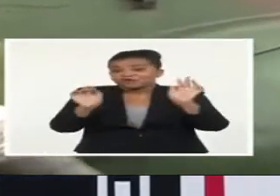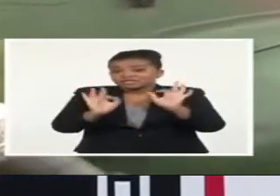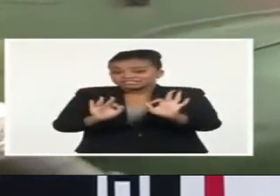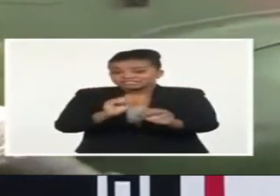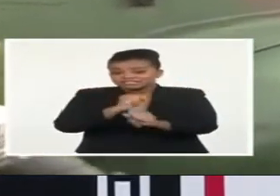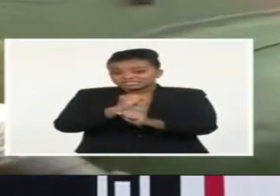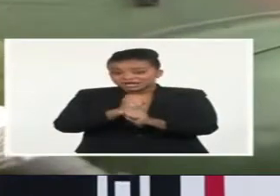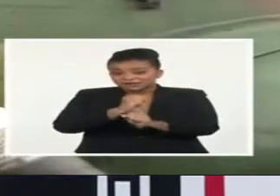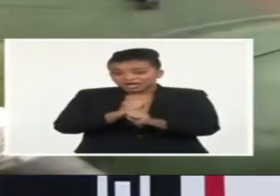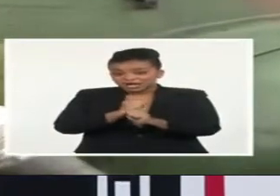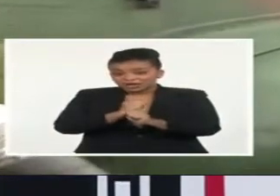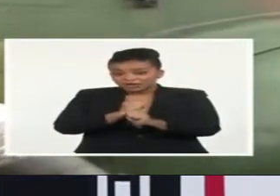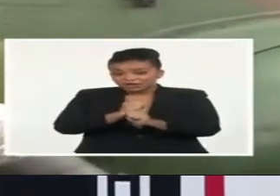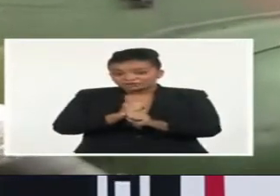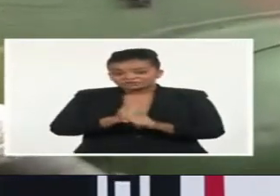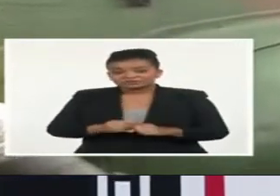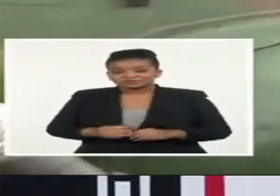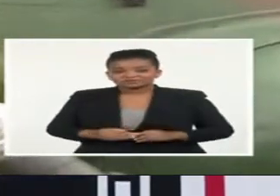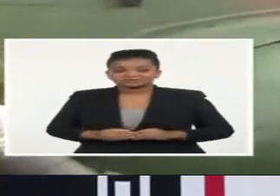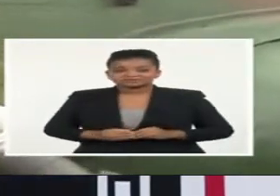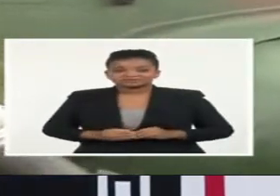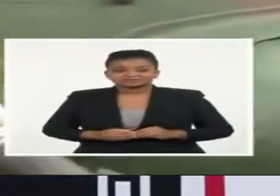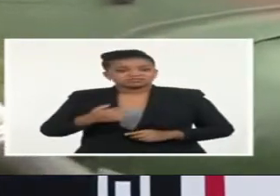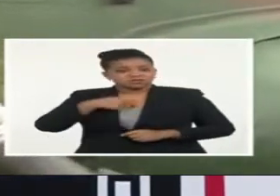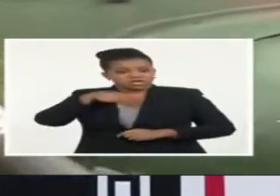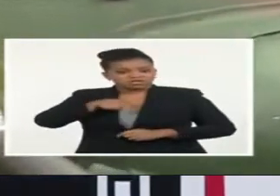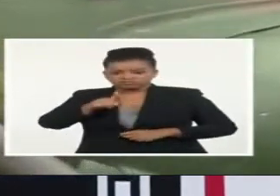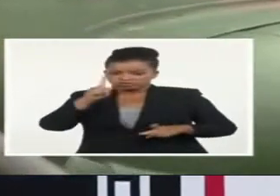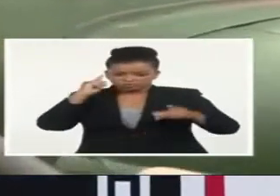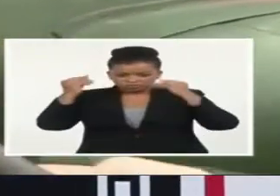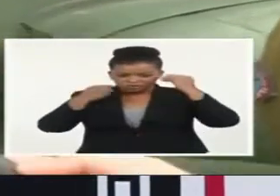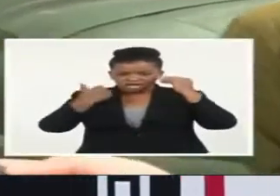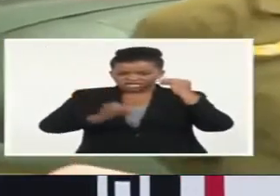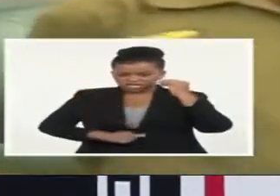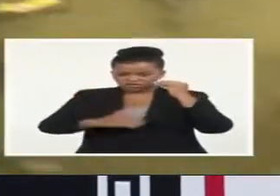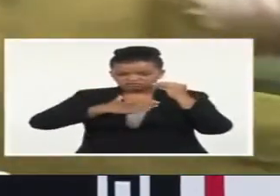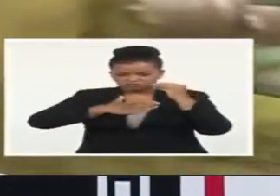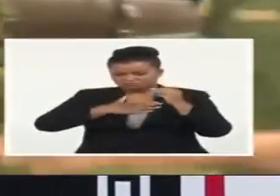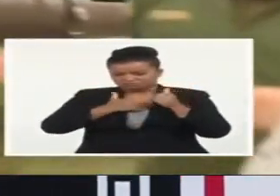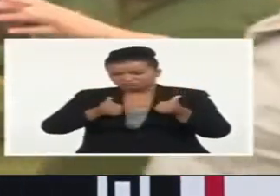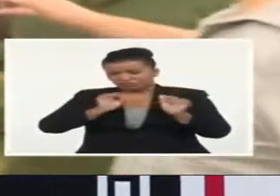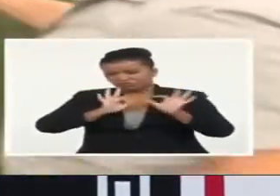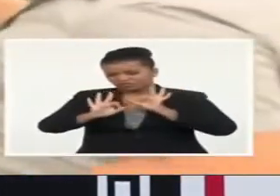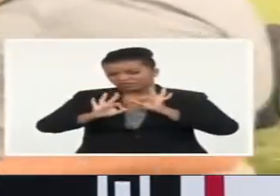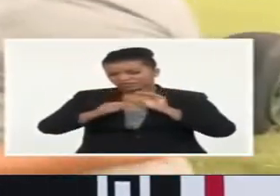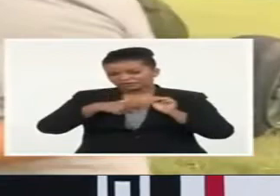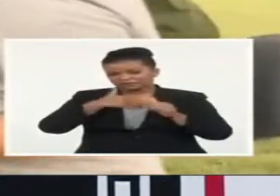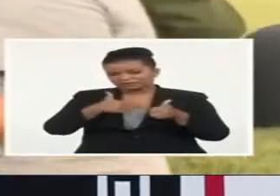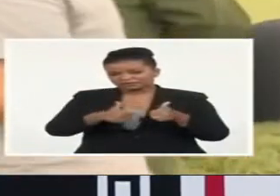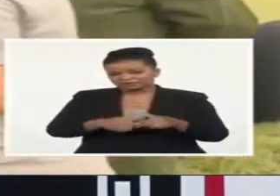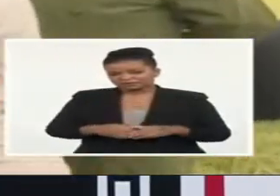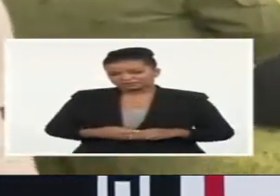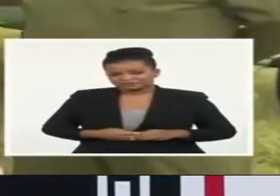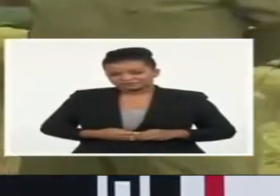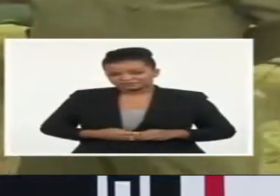sucedió. Cae el rayo, empieza a salir la